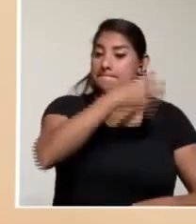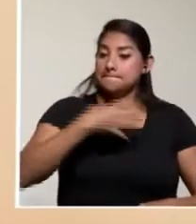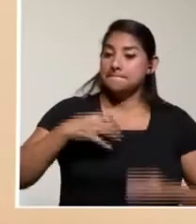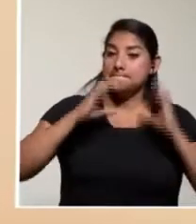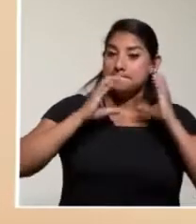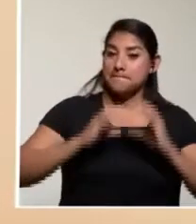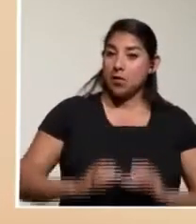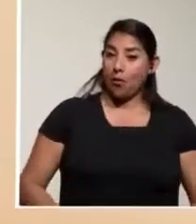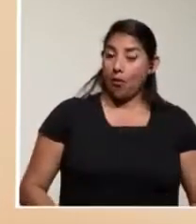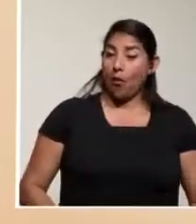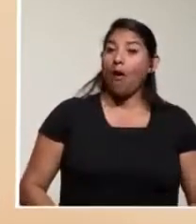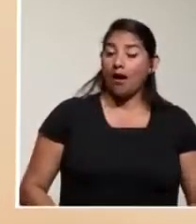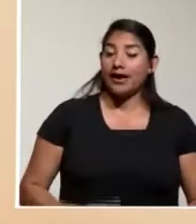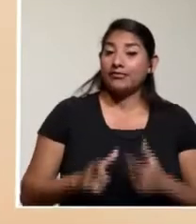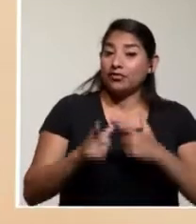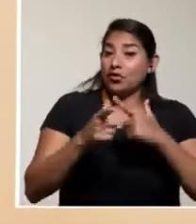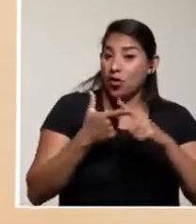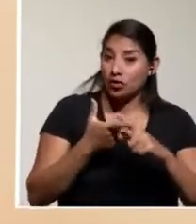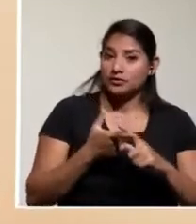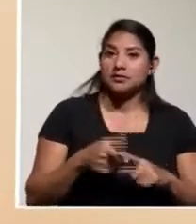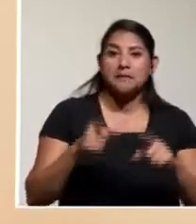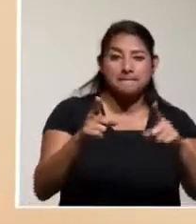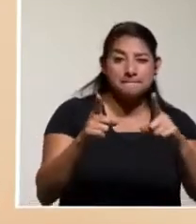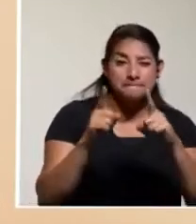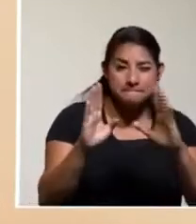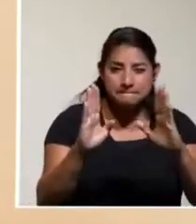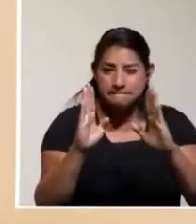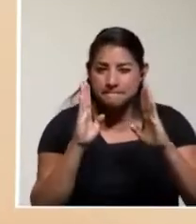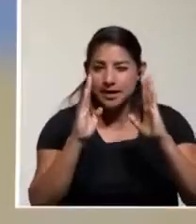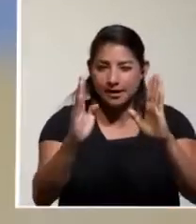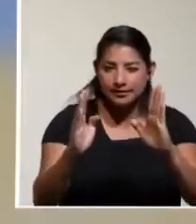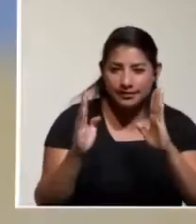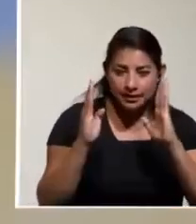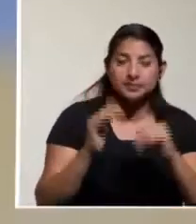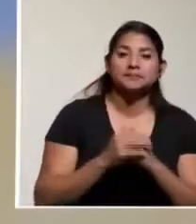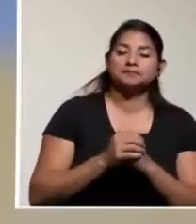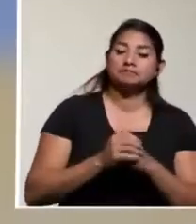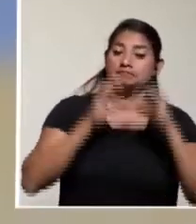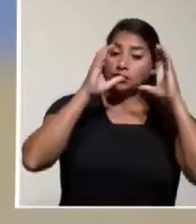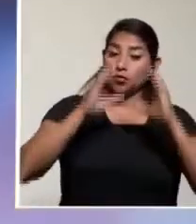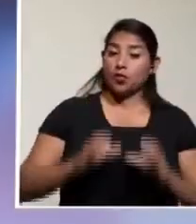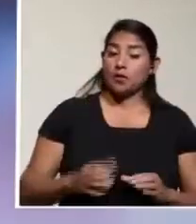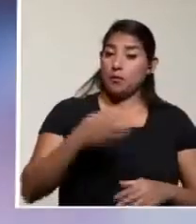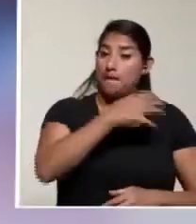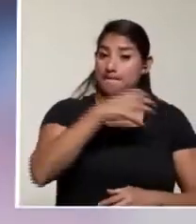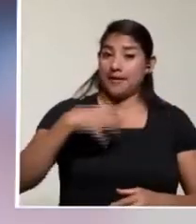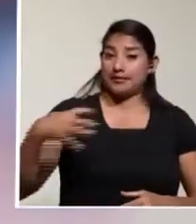body. So, pay attention. Body parts.